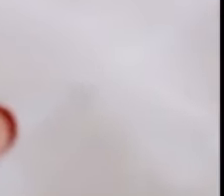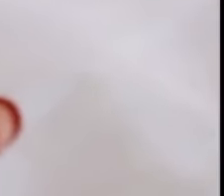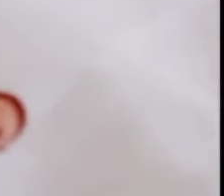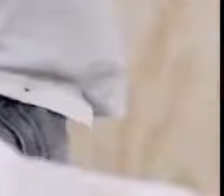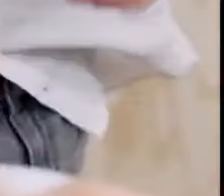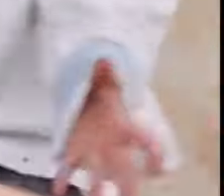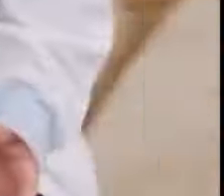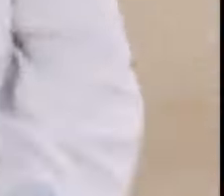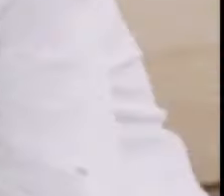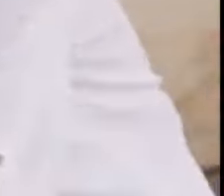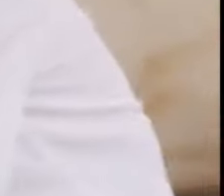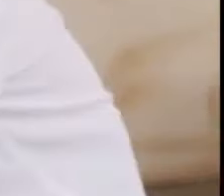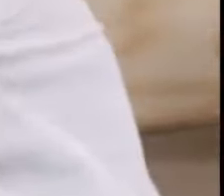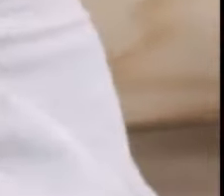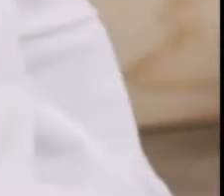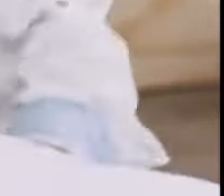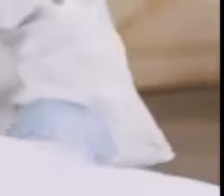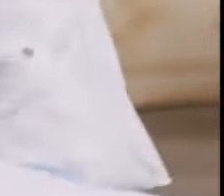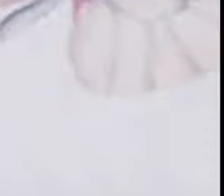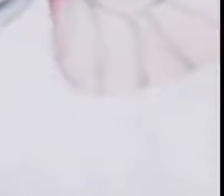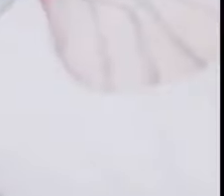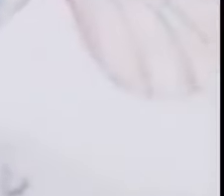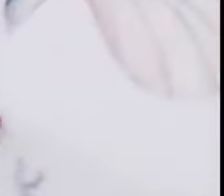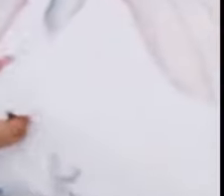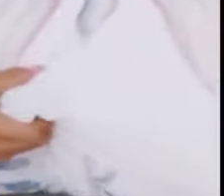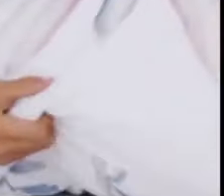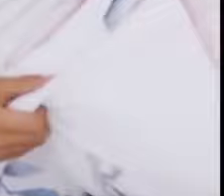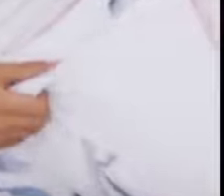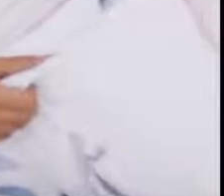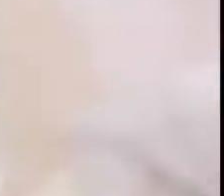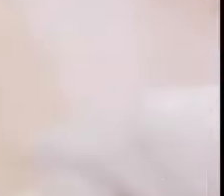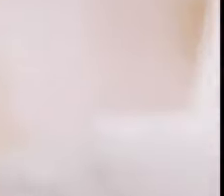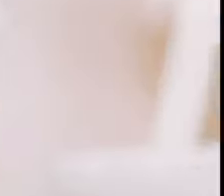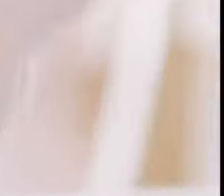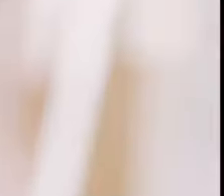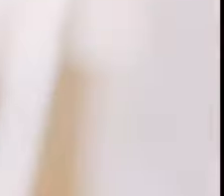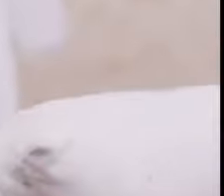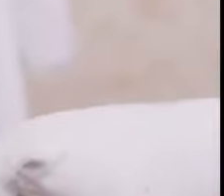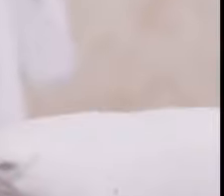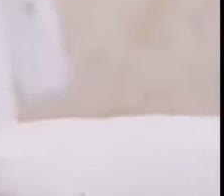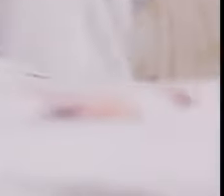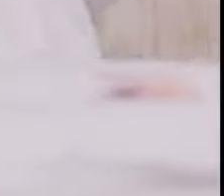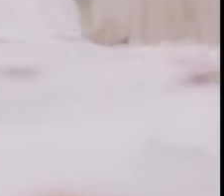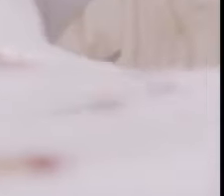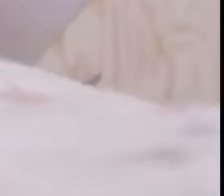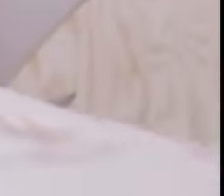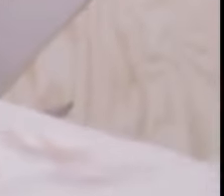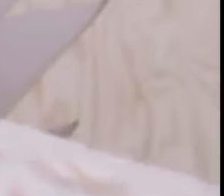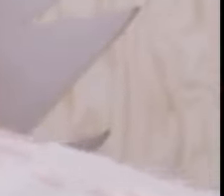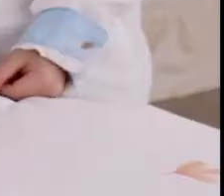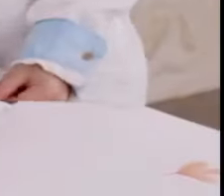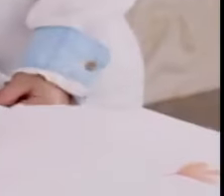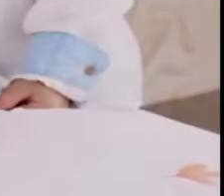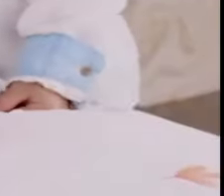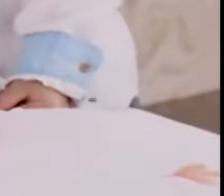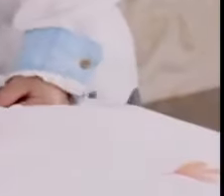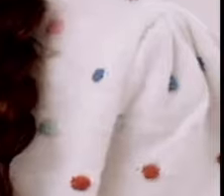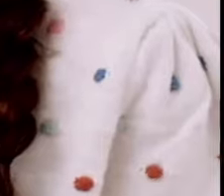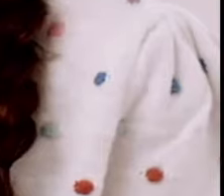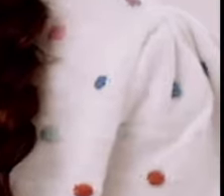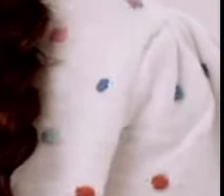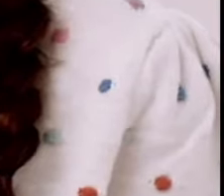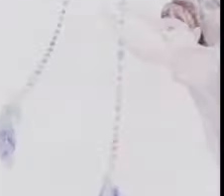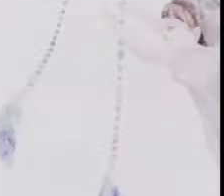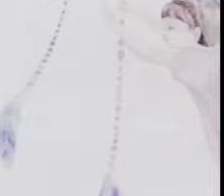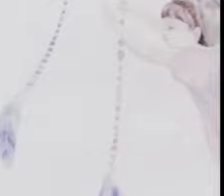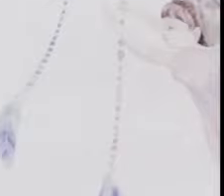como montañitas pequeñitas? Tienes que meterlas más por los lados. Los cojines se ponen así